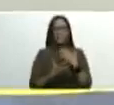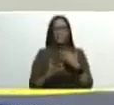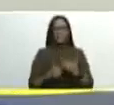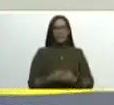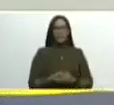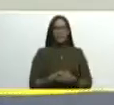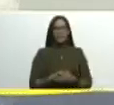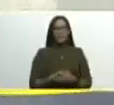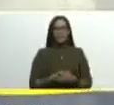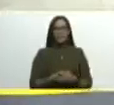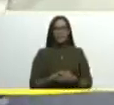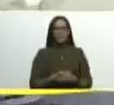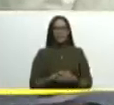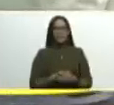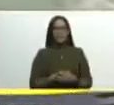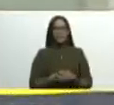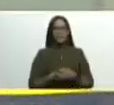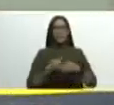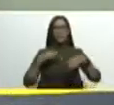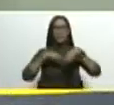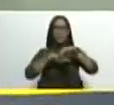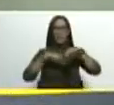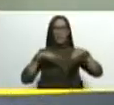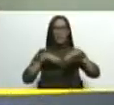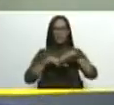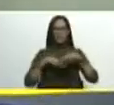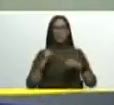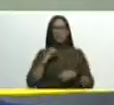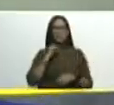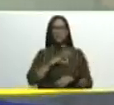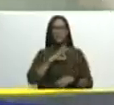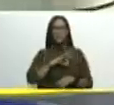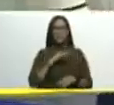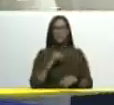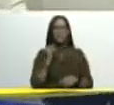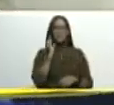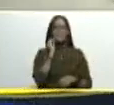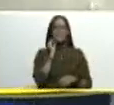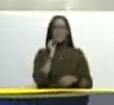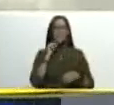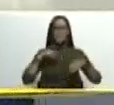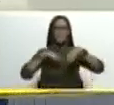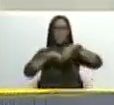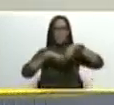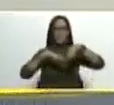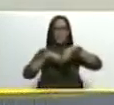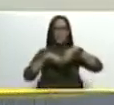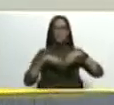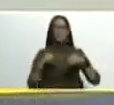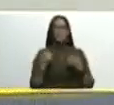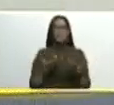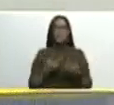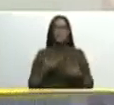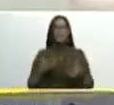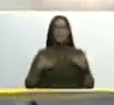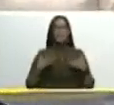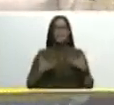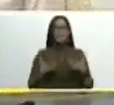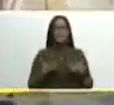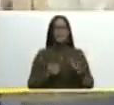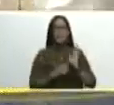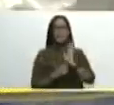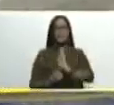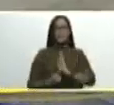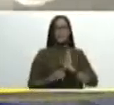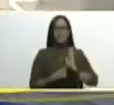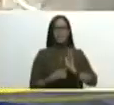parte de tomografía. Heidi Zambrano. Sí, señor. Especialista en tomografía. Bueno. Y este aparato, no, este tomógrafo nos va a enseñar